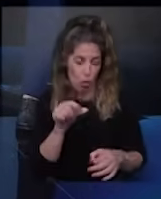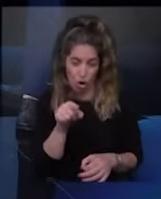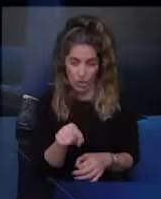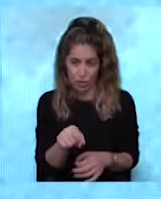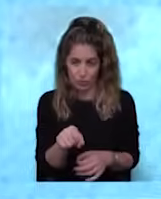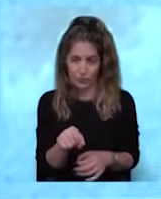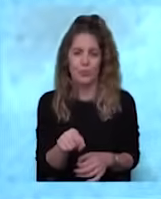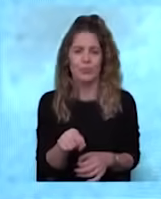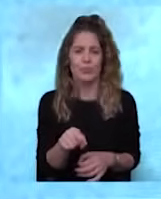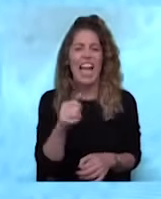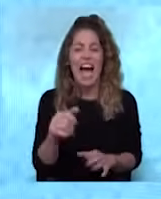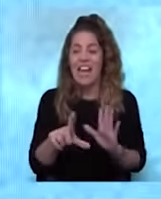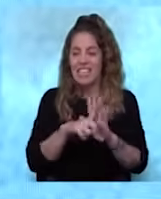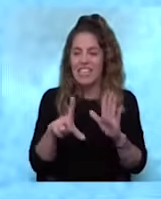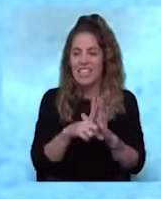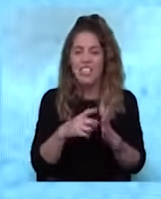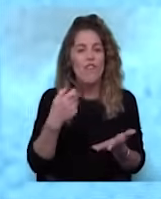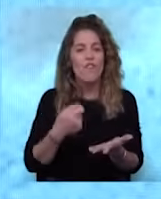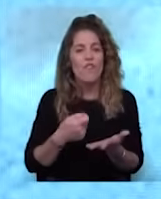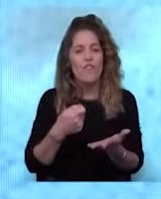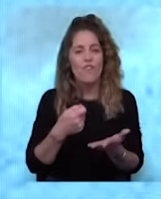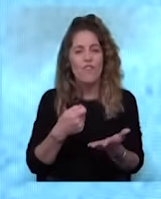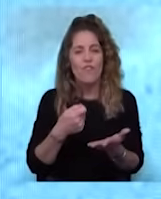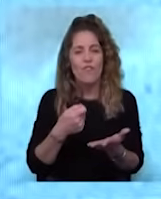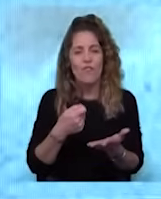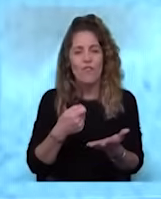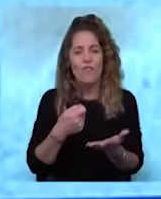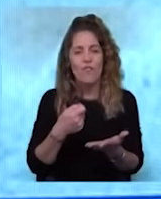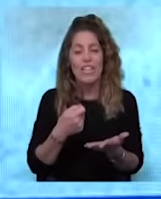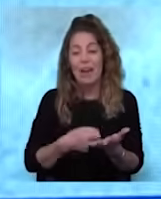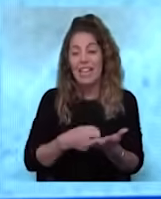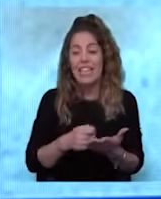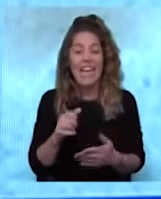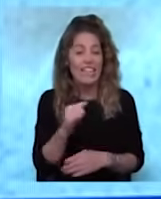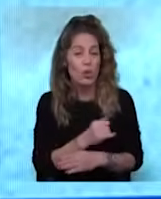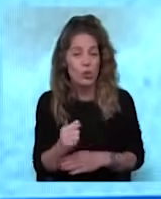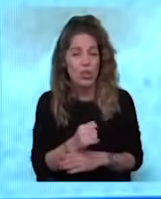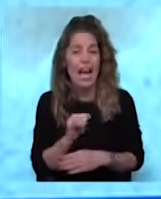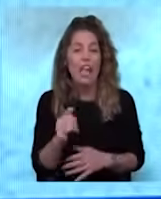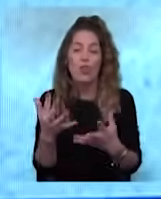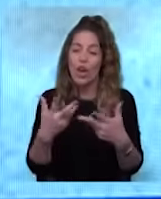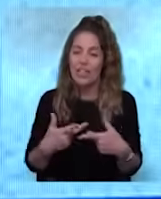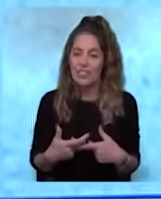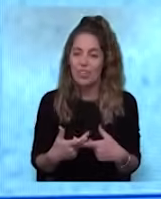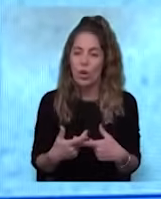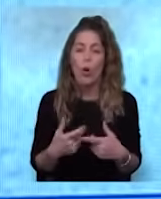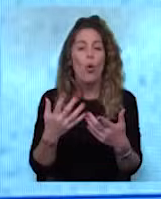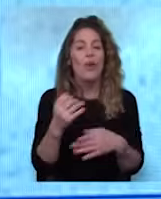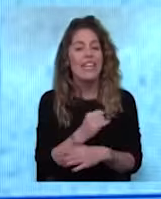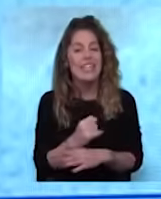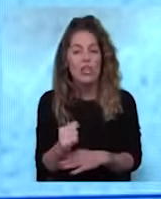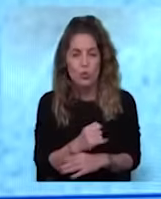eh hay leyes para financiar eh ciertos organismos y hay una organización un organismo que